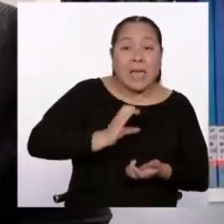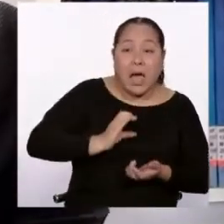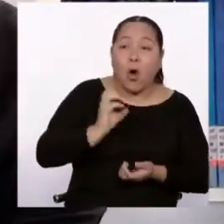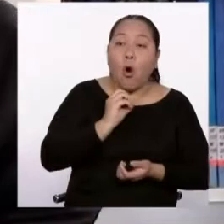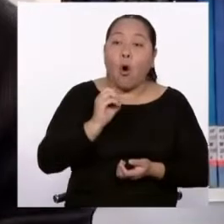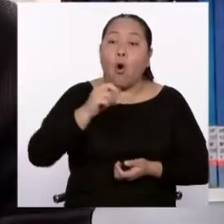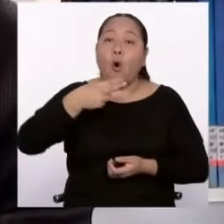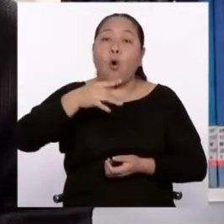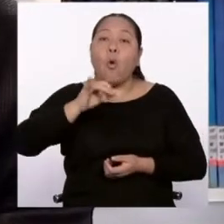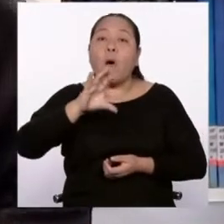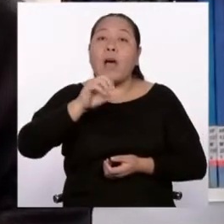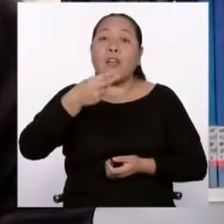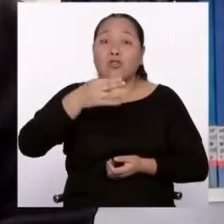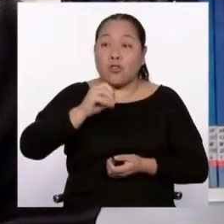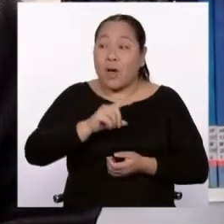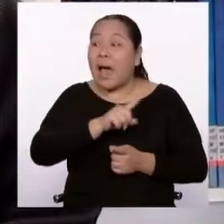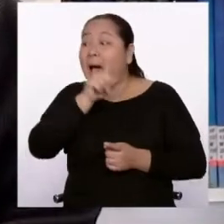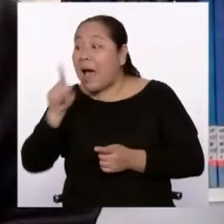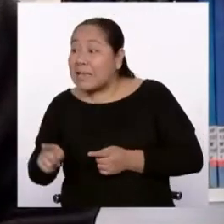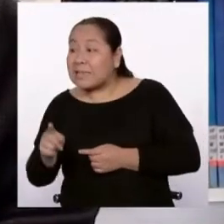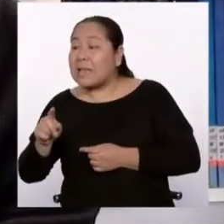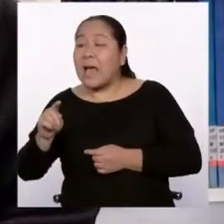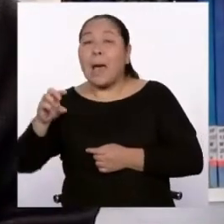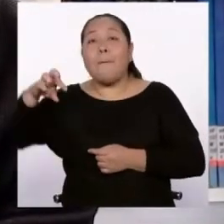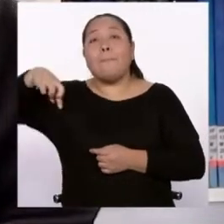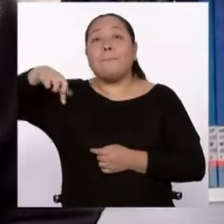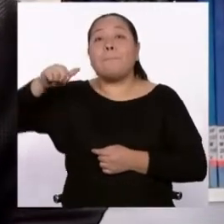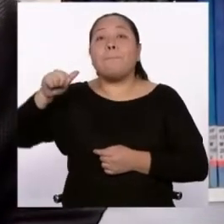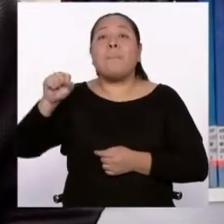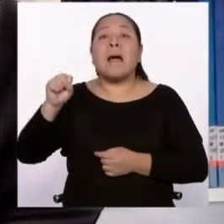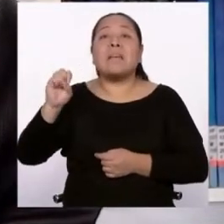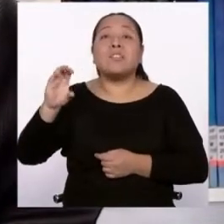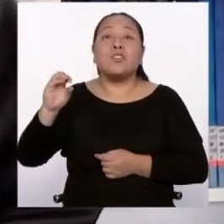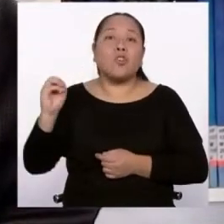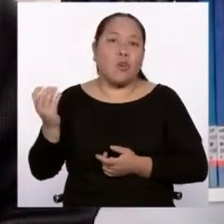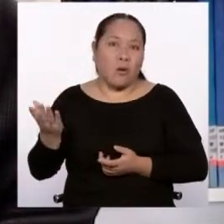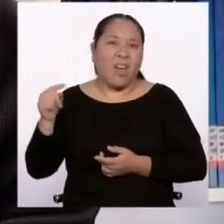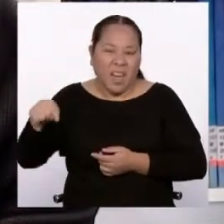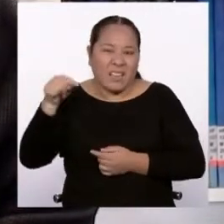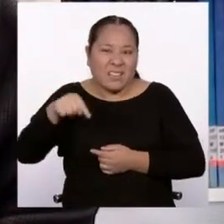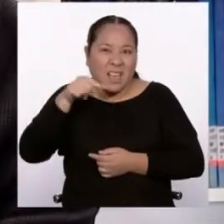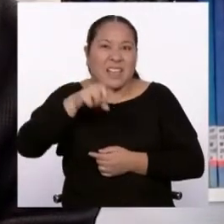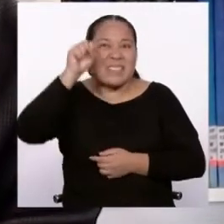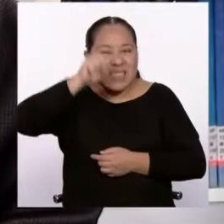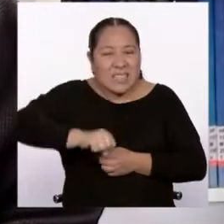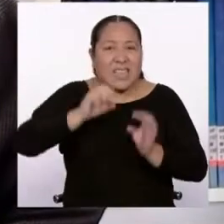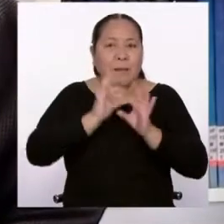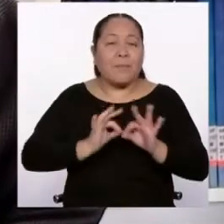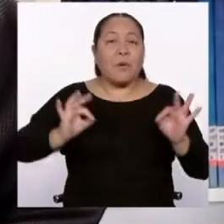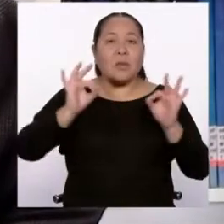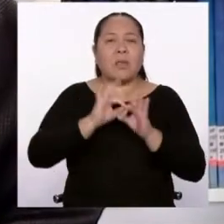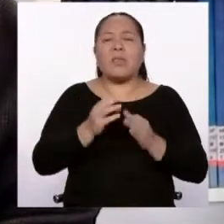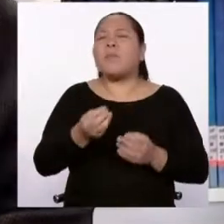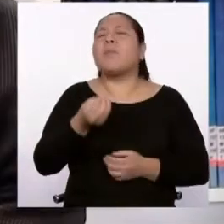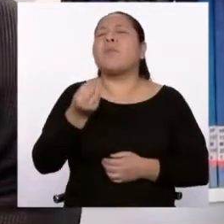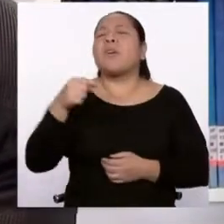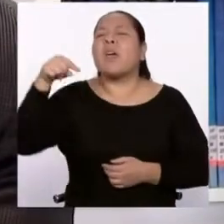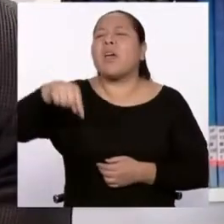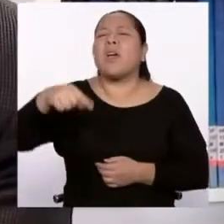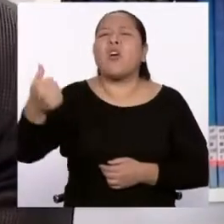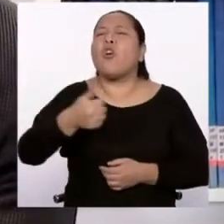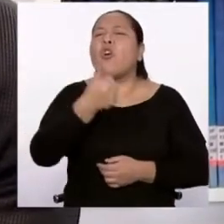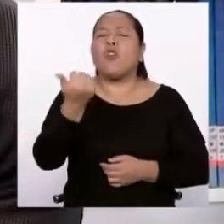Cerro de Pasco. ¿Por qué se hizo esto? Porque la política fue la que dictó las líneas y no